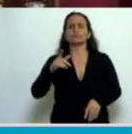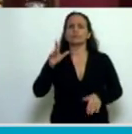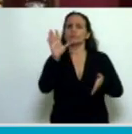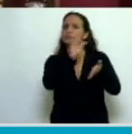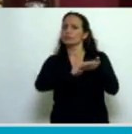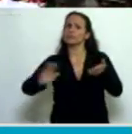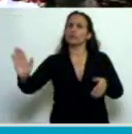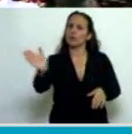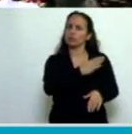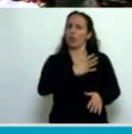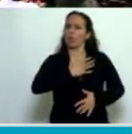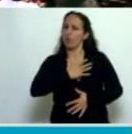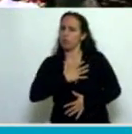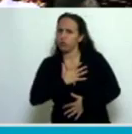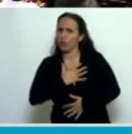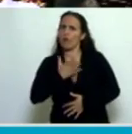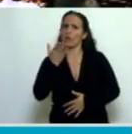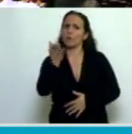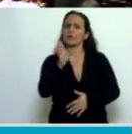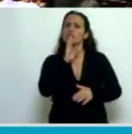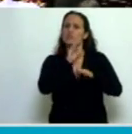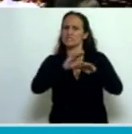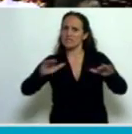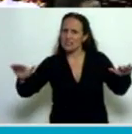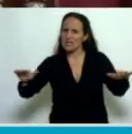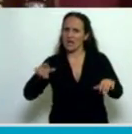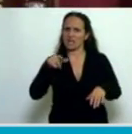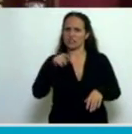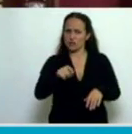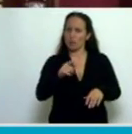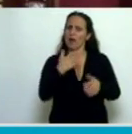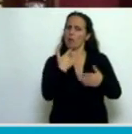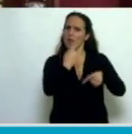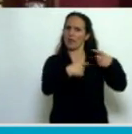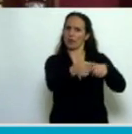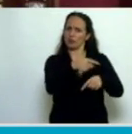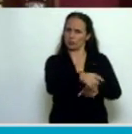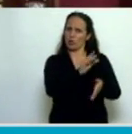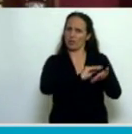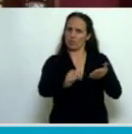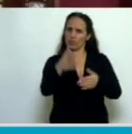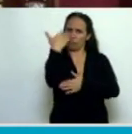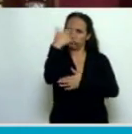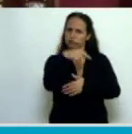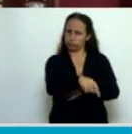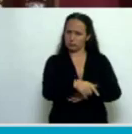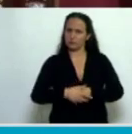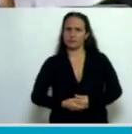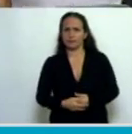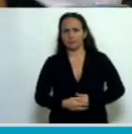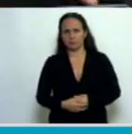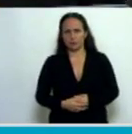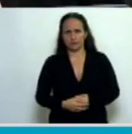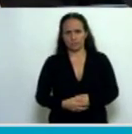Señores diputados, por favor, les voy a solicitar silencio como para que pueda continuar el diputado que está haciendo uso de la